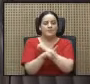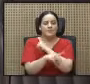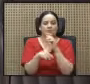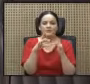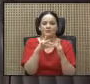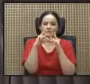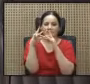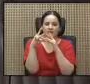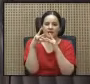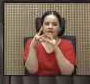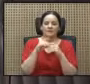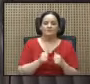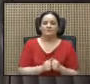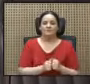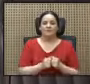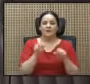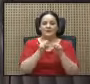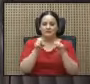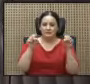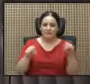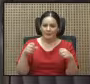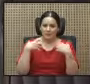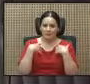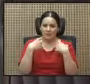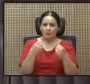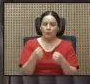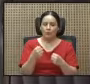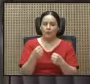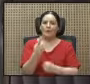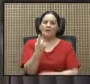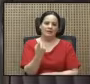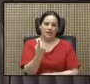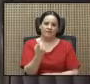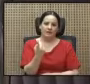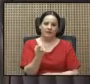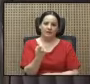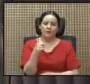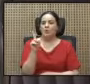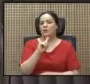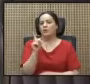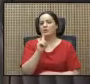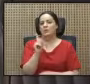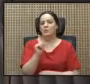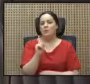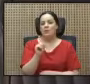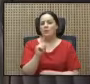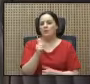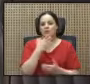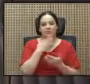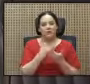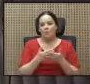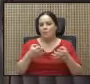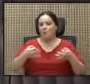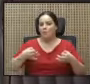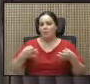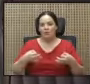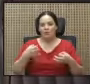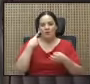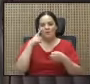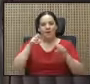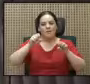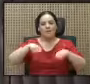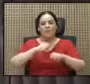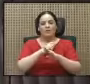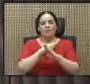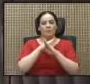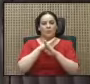especial el sistema de salud ha quedado debiendo y no hemos sido lo suficientemente eficientes para inmunizar